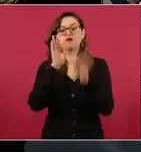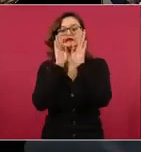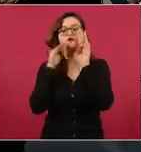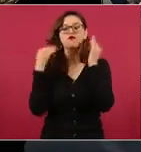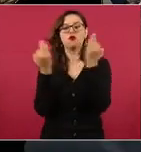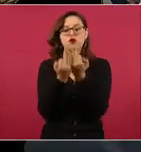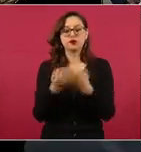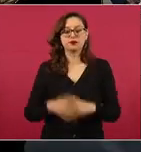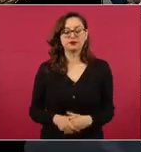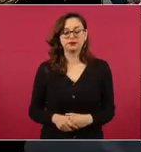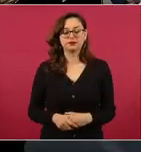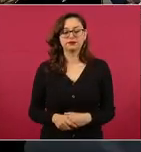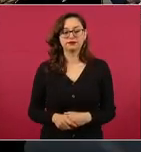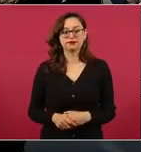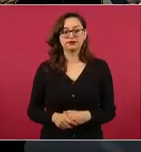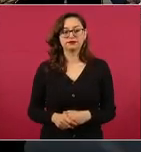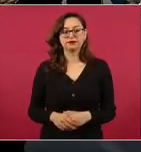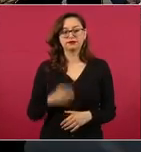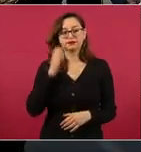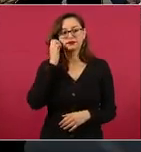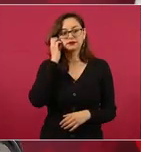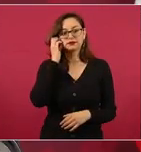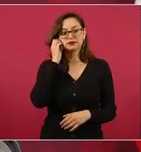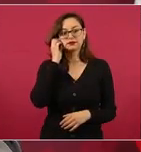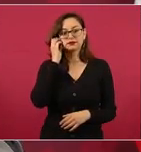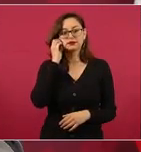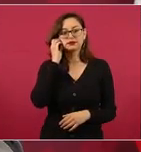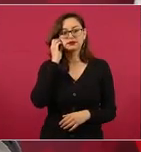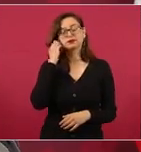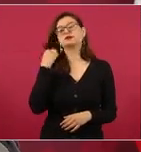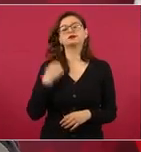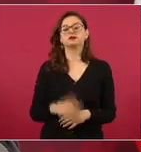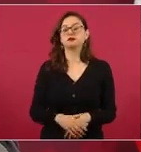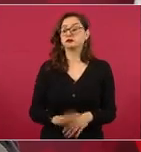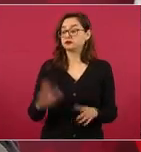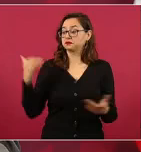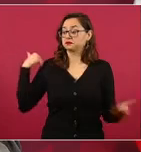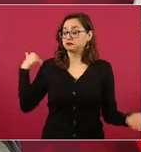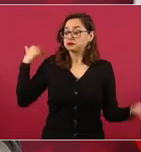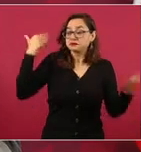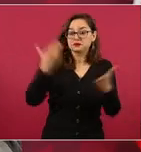fraudes que se han cometido últimamente, no les han alcanzado,